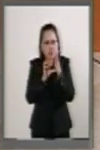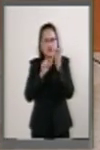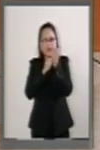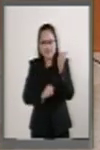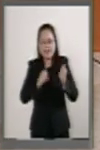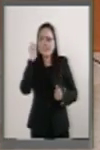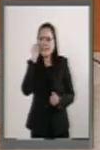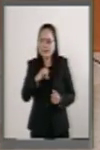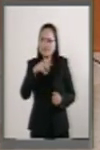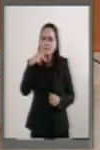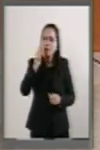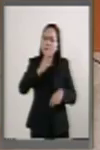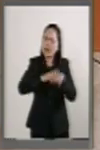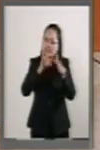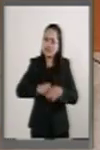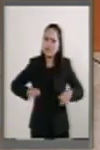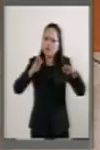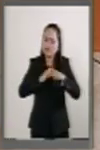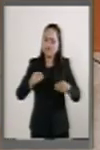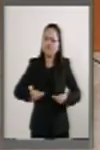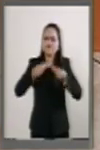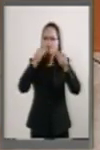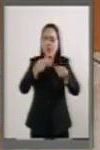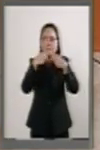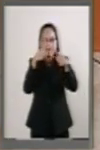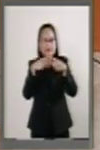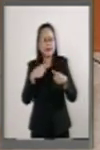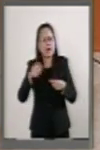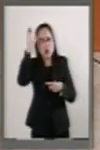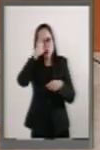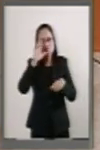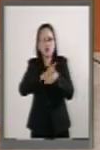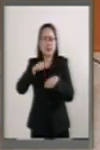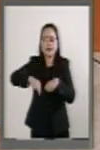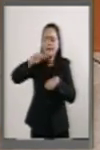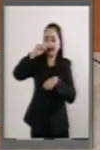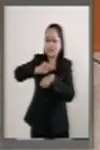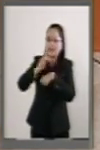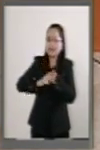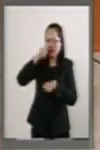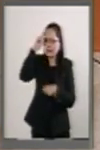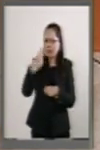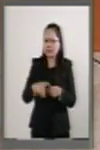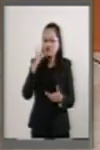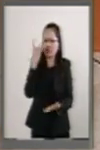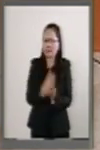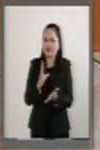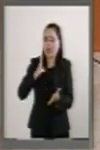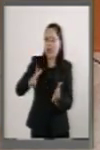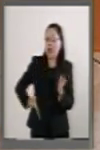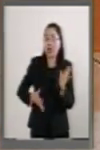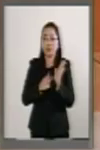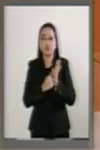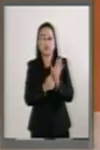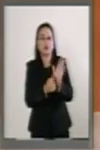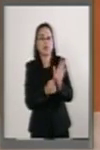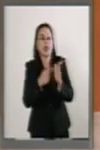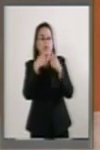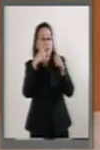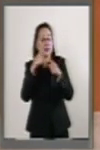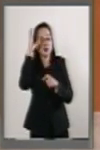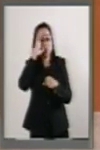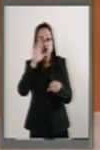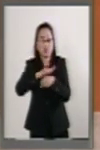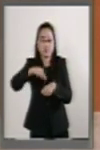el pluriculturalismo mexicano no solamente en un adorno para presumir la diversidad cultural del país,